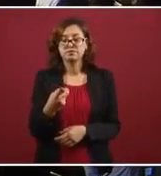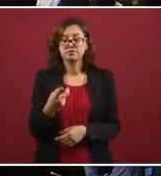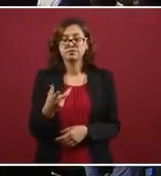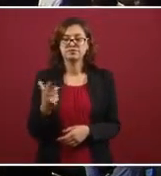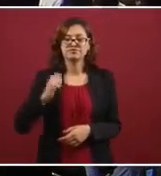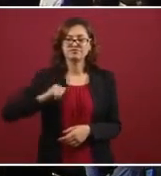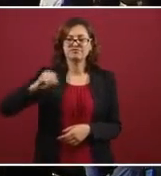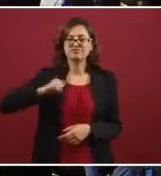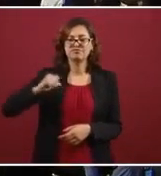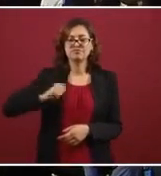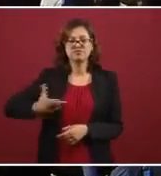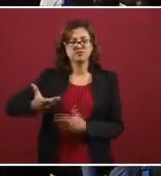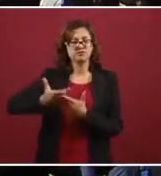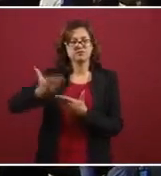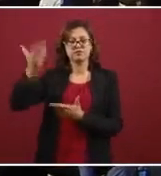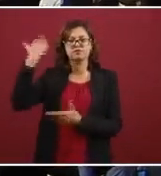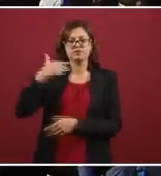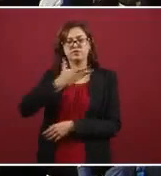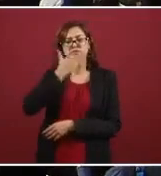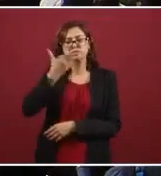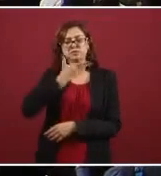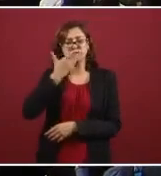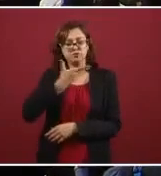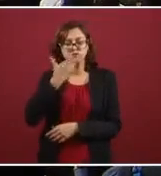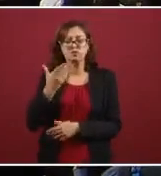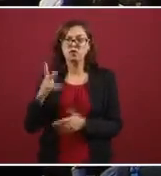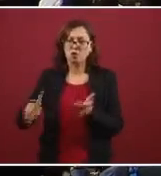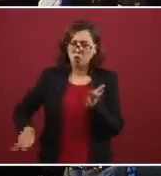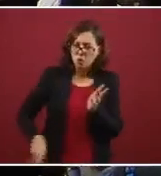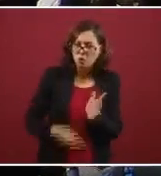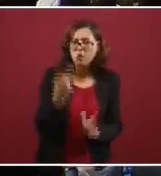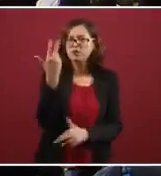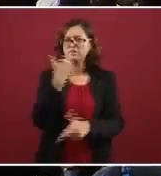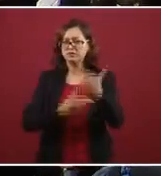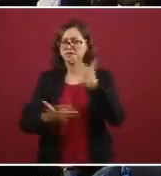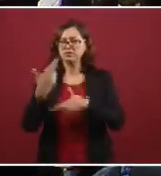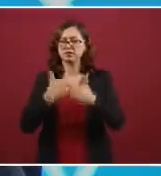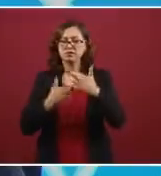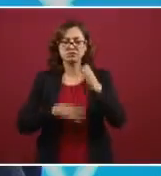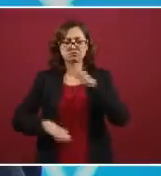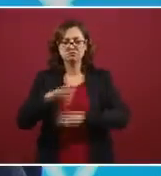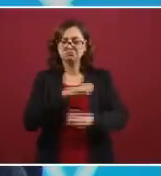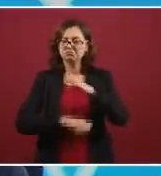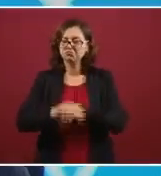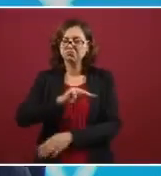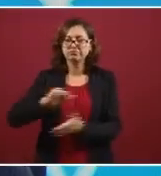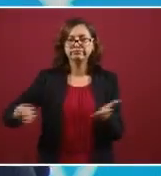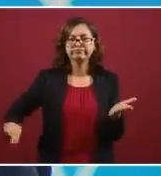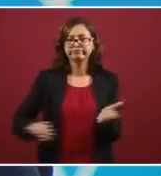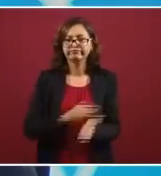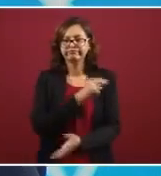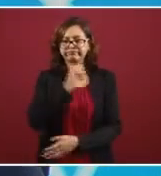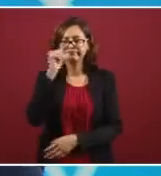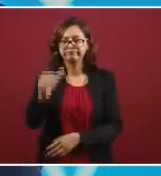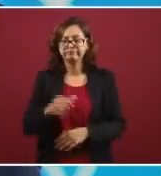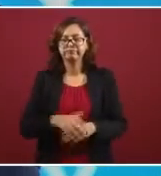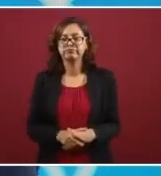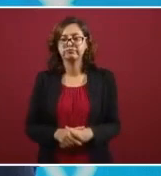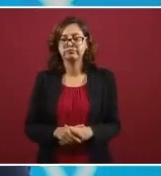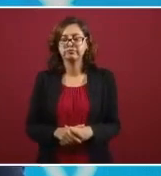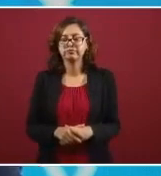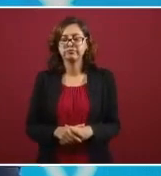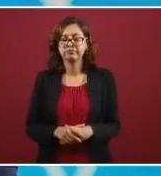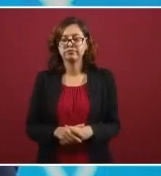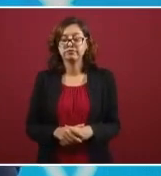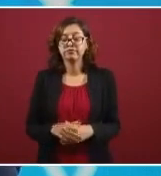viejos, de los vientos viejos que están viniendo a la región, los empresarios no firmaron. Fue por una